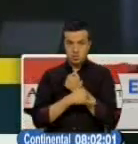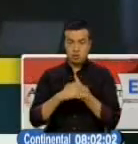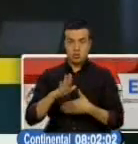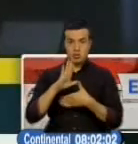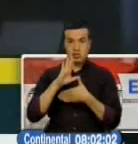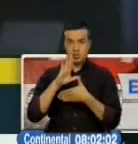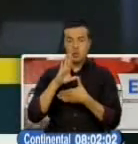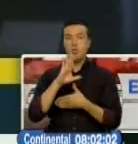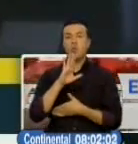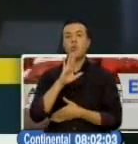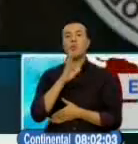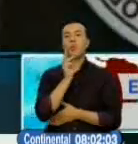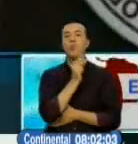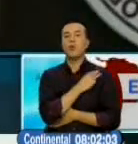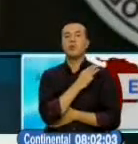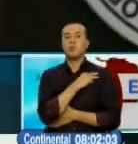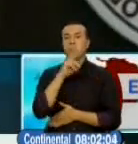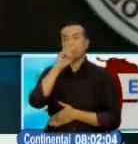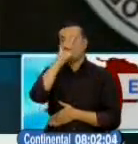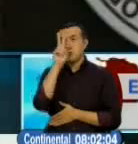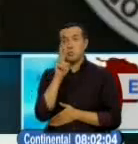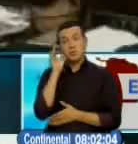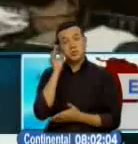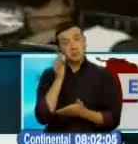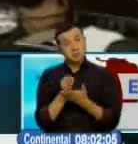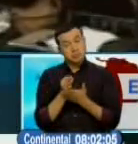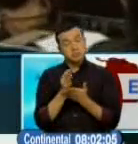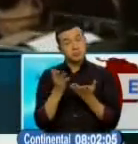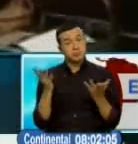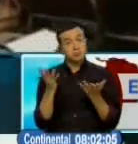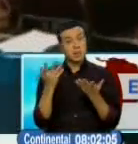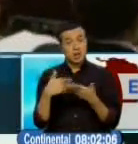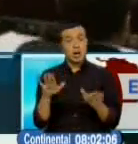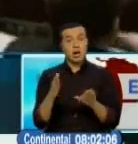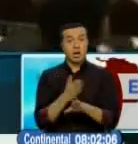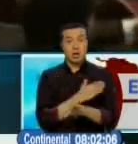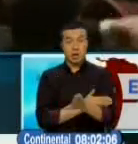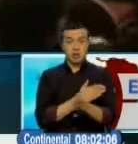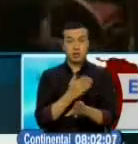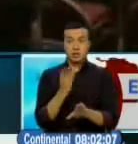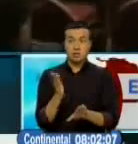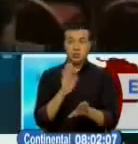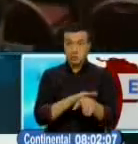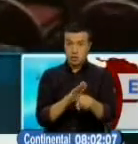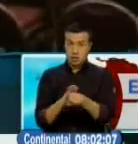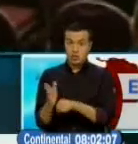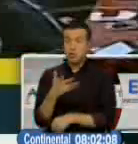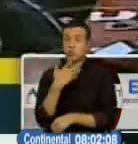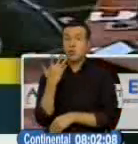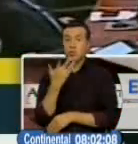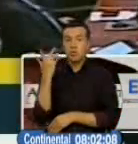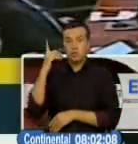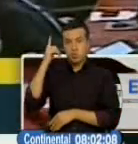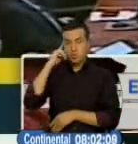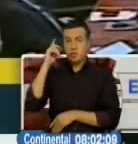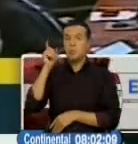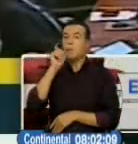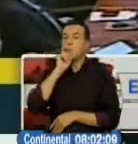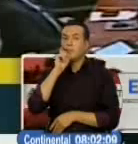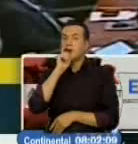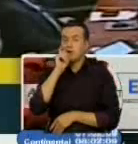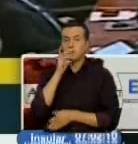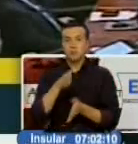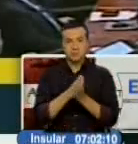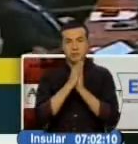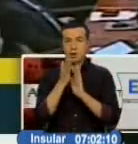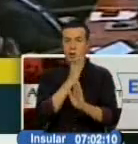Washington. Venezuela será el gran ausente de la sesión, ya que fue precisamente su convocatoria lo que provocó que el gobierno de Nicolás Maduro